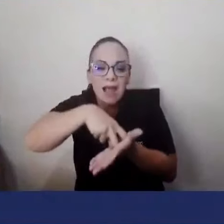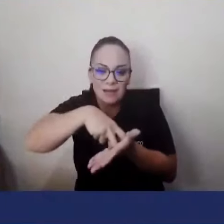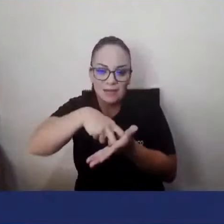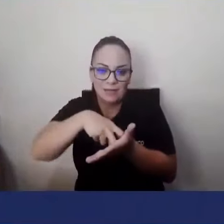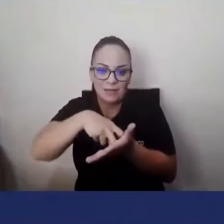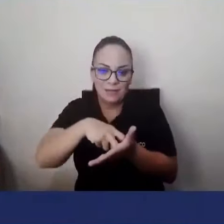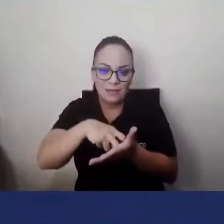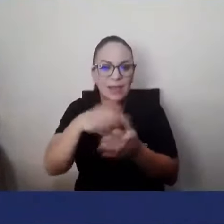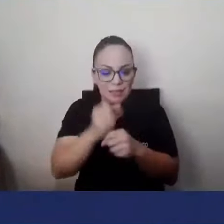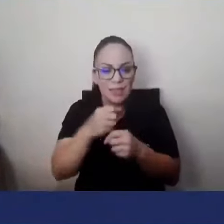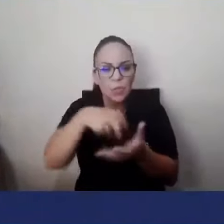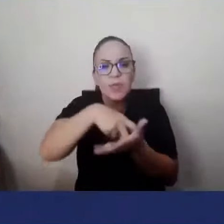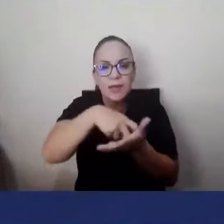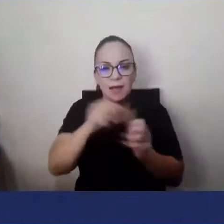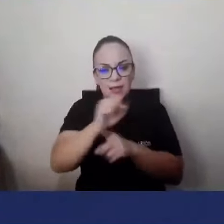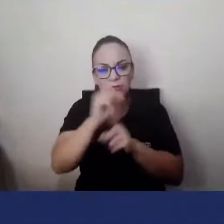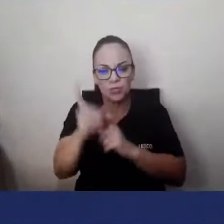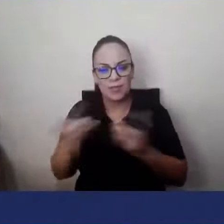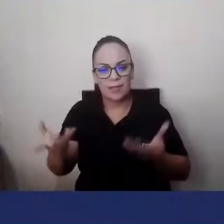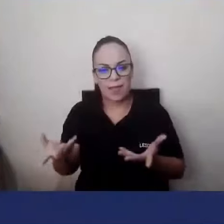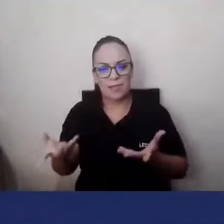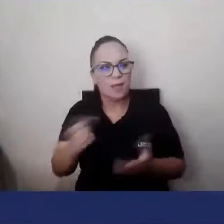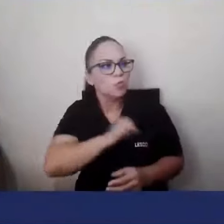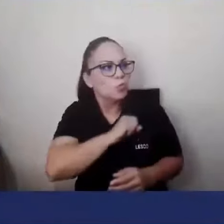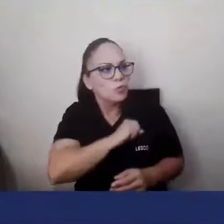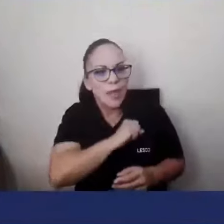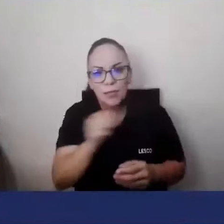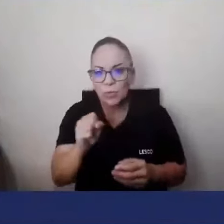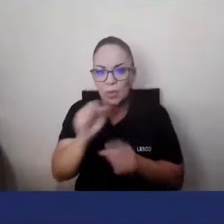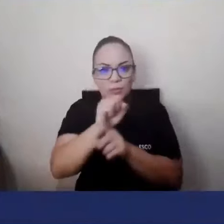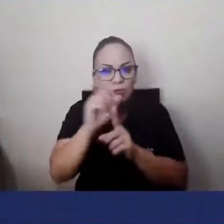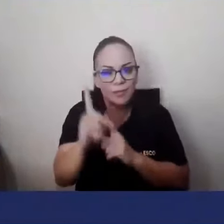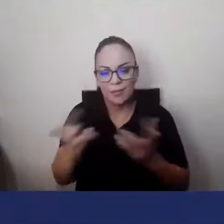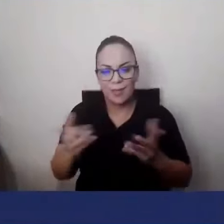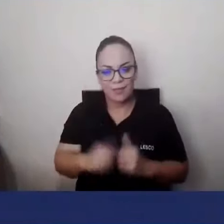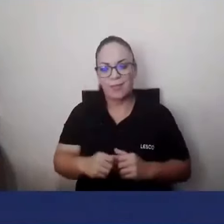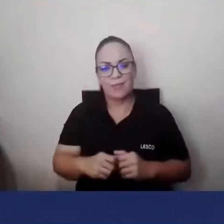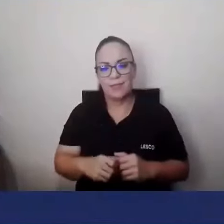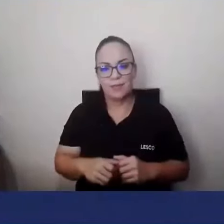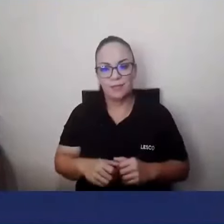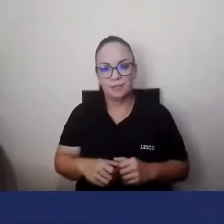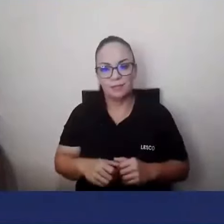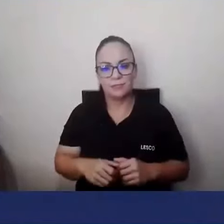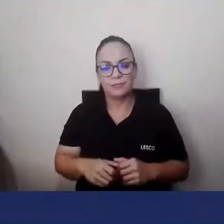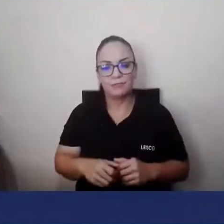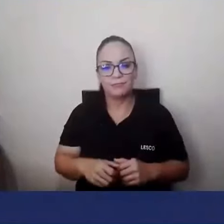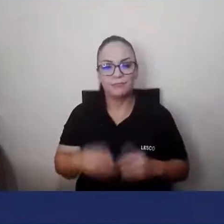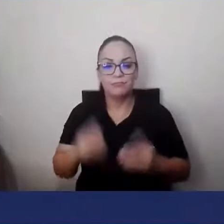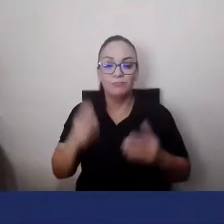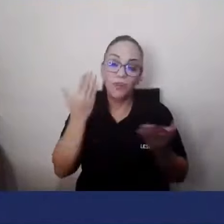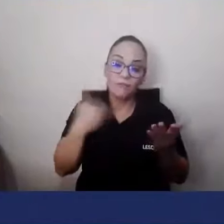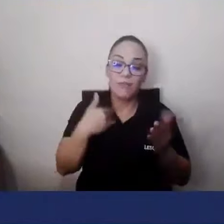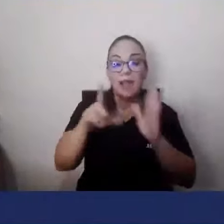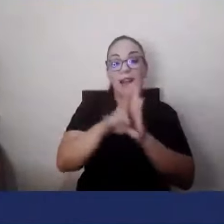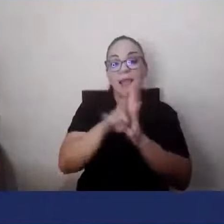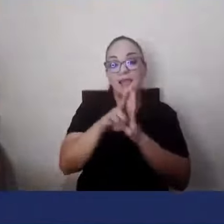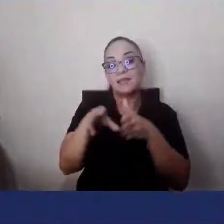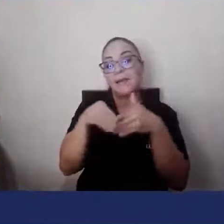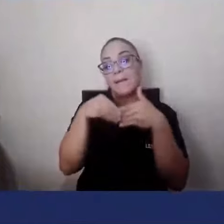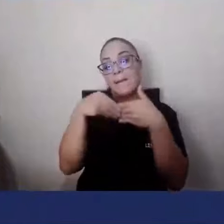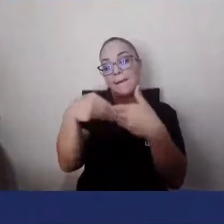a nuestra sociedad debido a leyes blandengues, como dijo, o blandas, como dijo